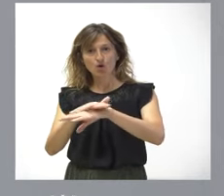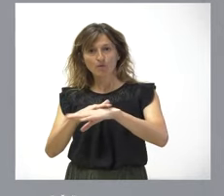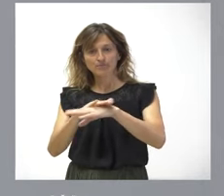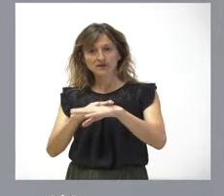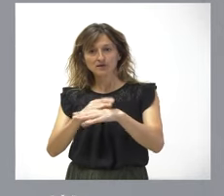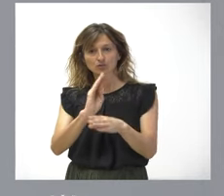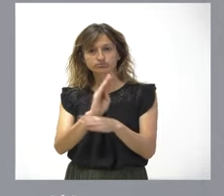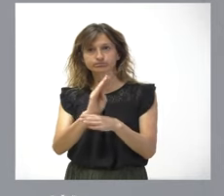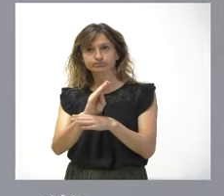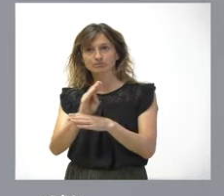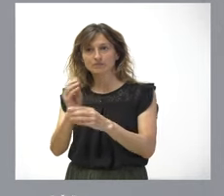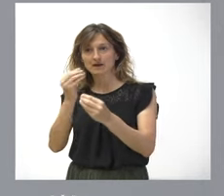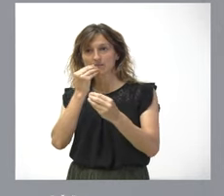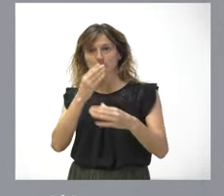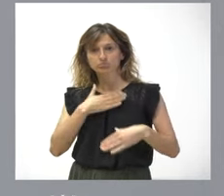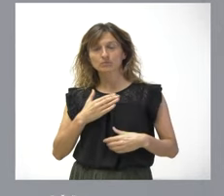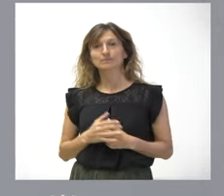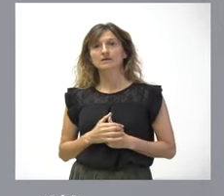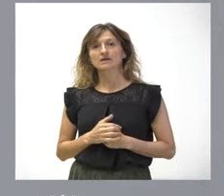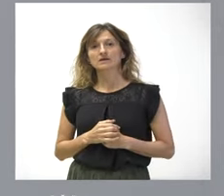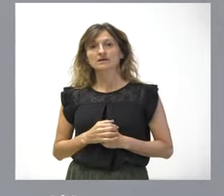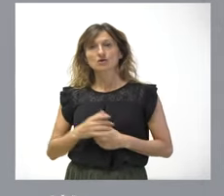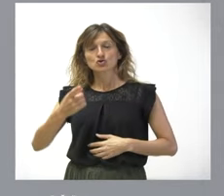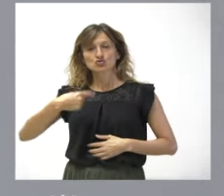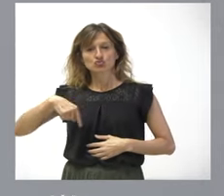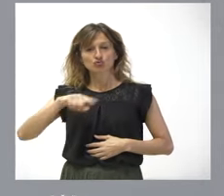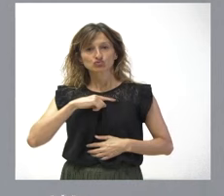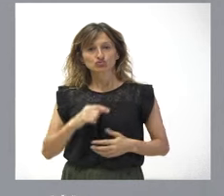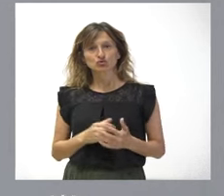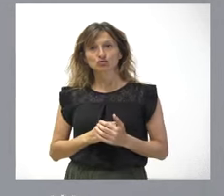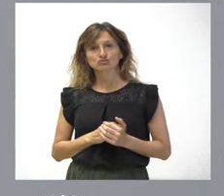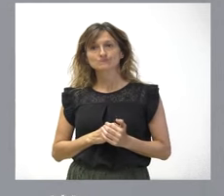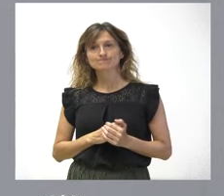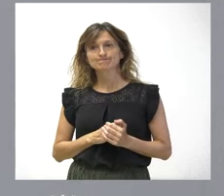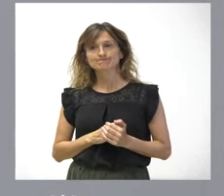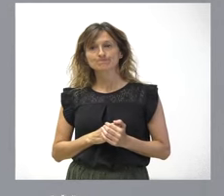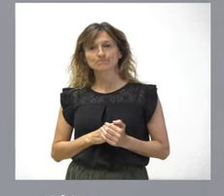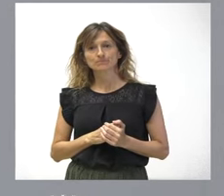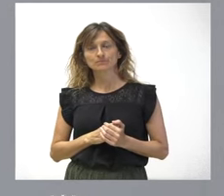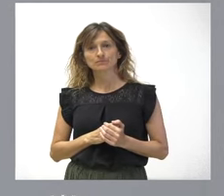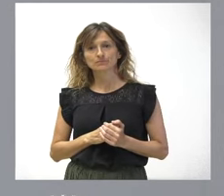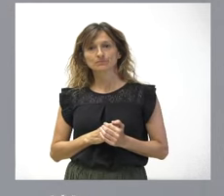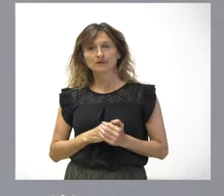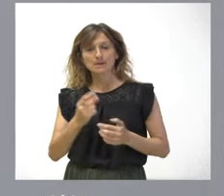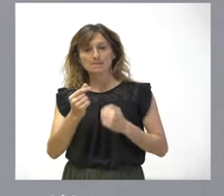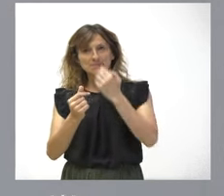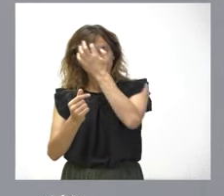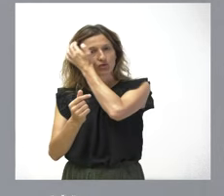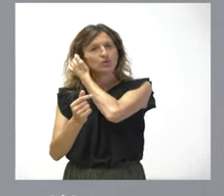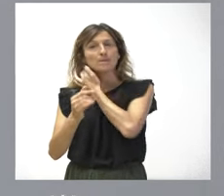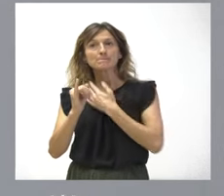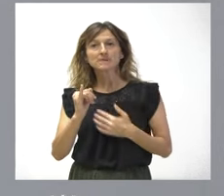esta derivación Pero esto nosotros lo estamos recibiendo eh y estamos incurriendo en el coste pero no estamos